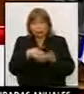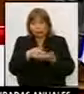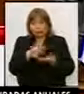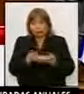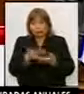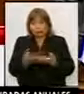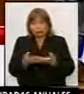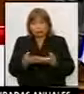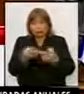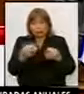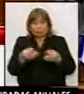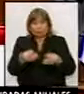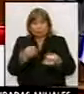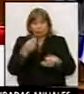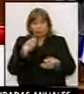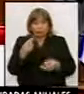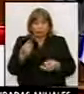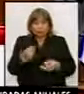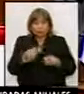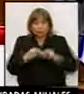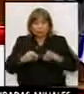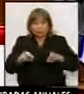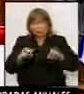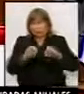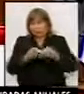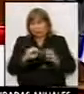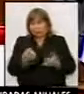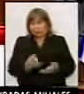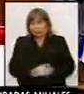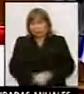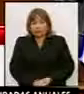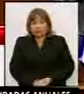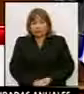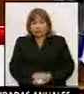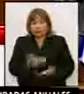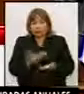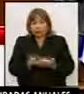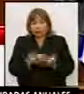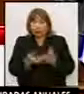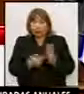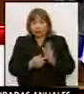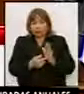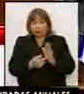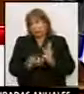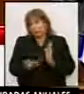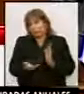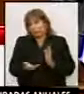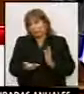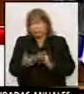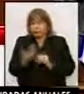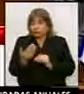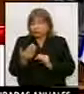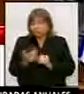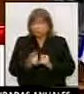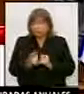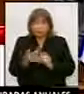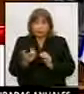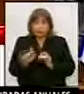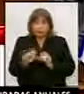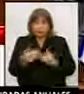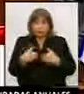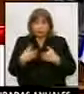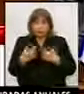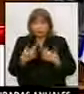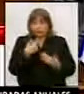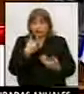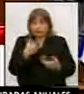también prioritariamente por este pleno y por la Comisión Agraria. La hicimos constar, pero bueno, esperamos que pueda ser